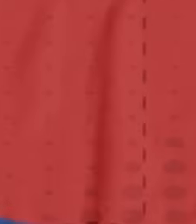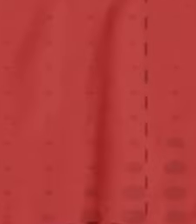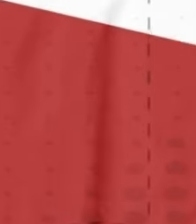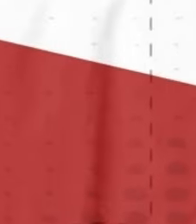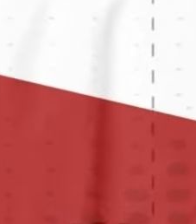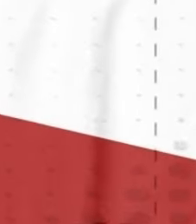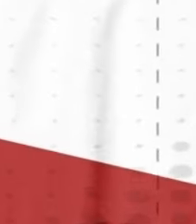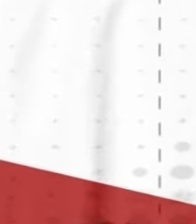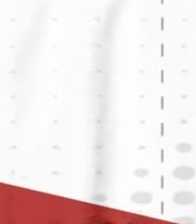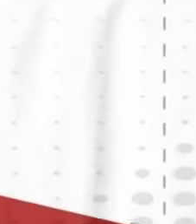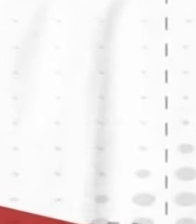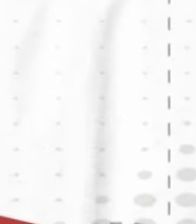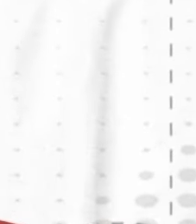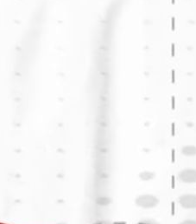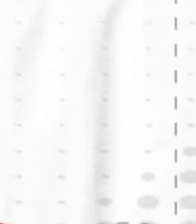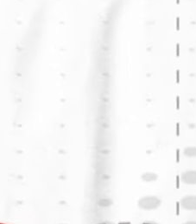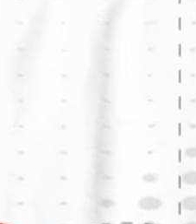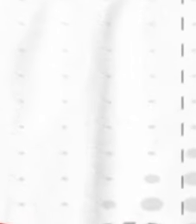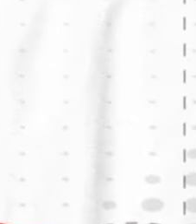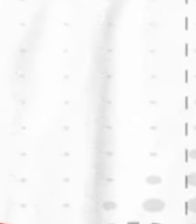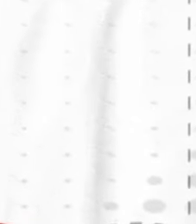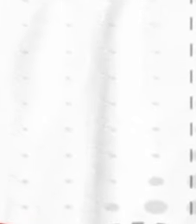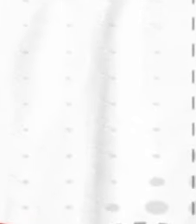viajero i